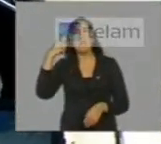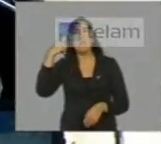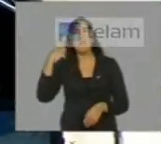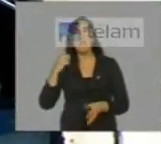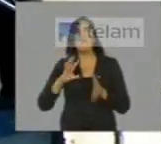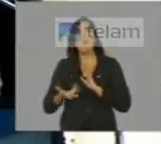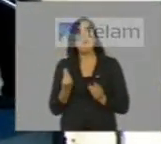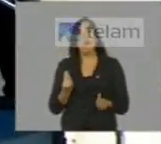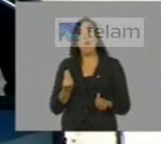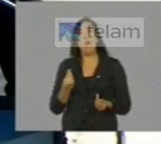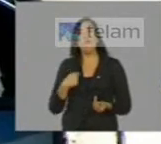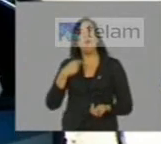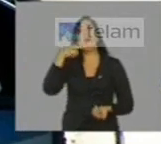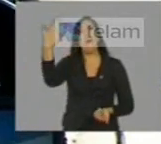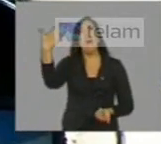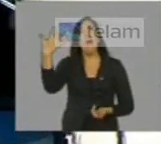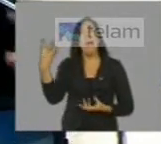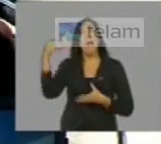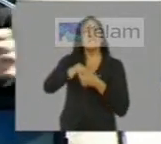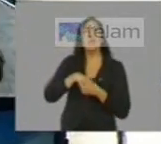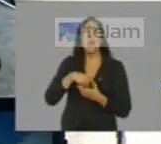El humor y la alegría